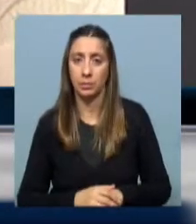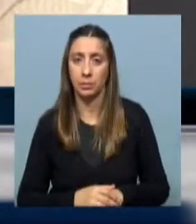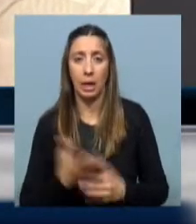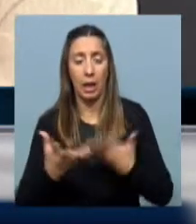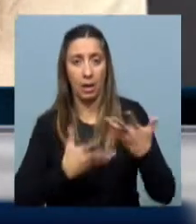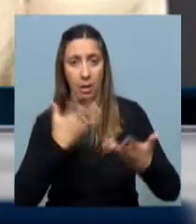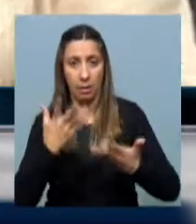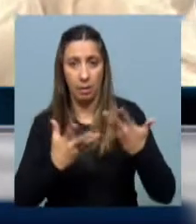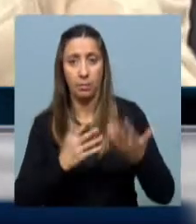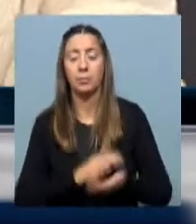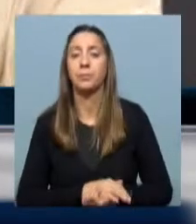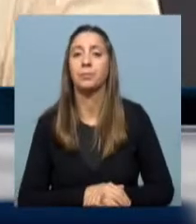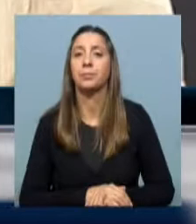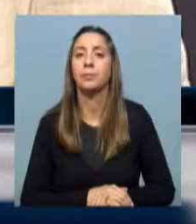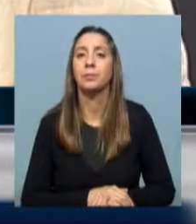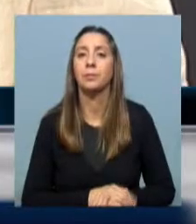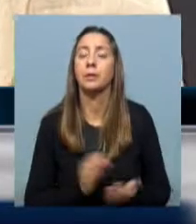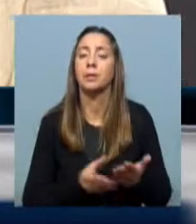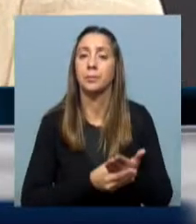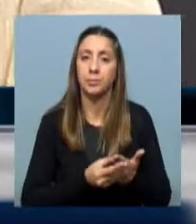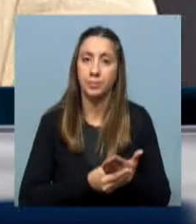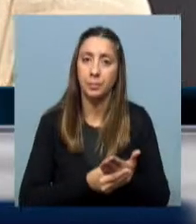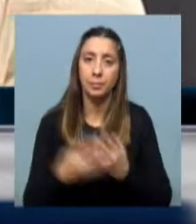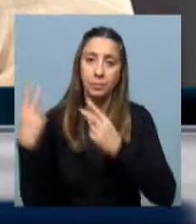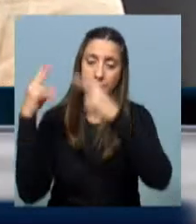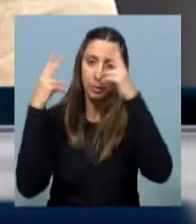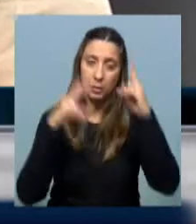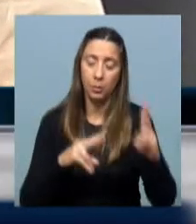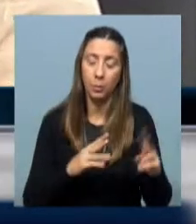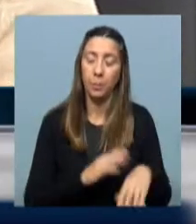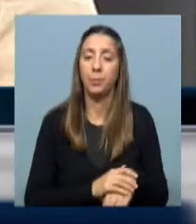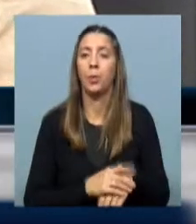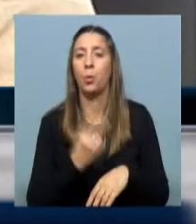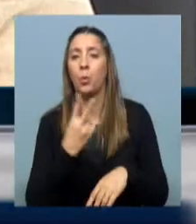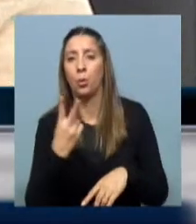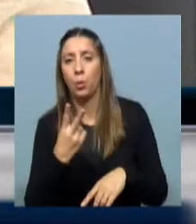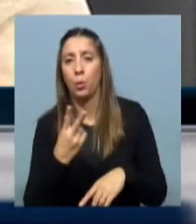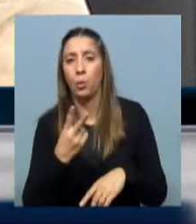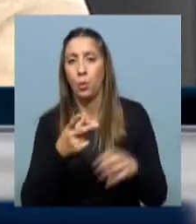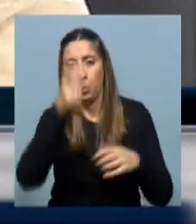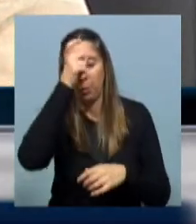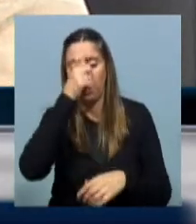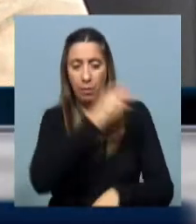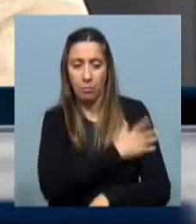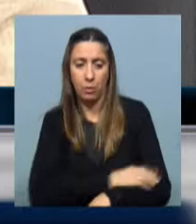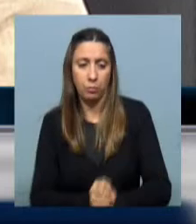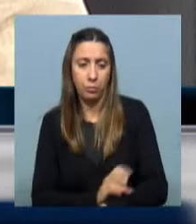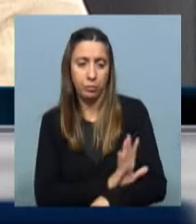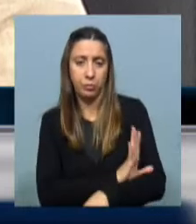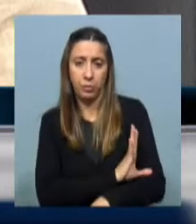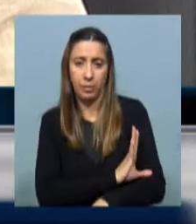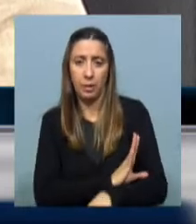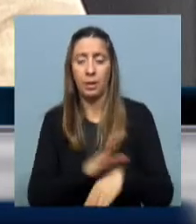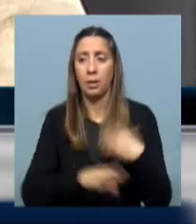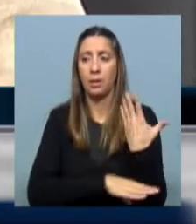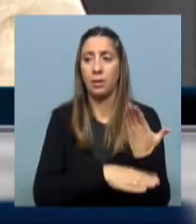que contó el flamante ministro de Turismo, hubo uno o dos bomberos que se quemaron el brazo con el depotrio de los